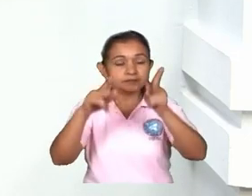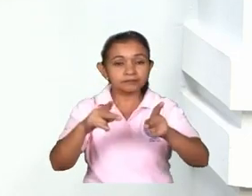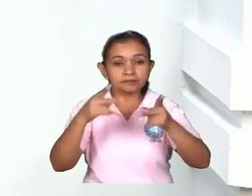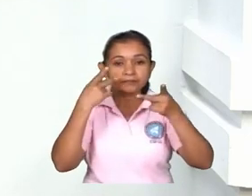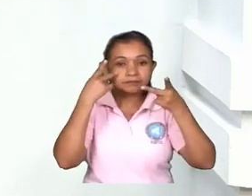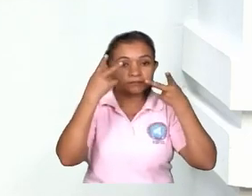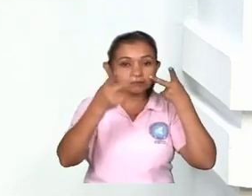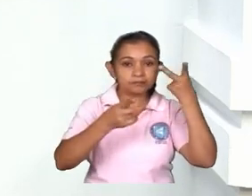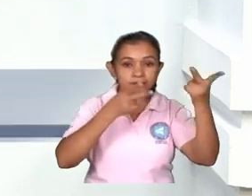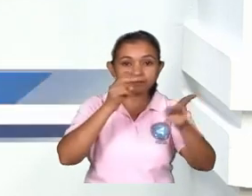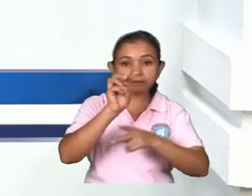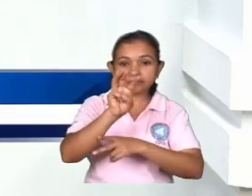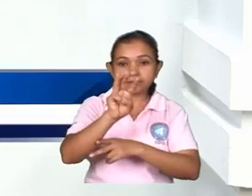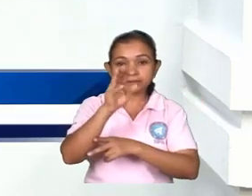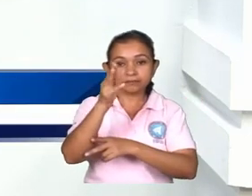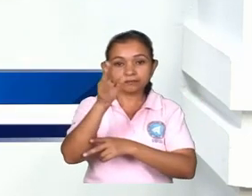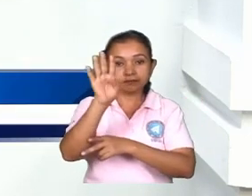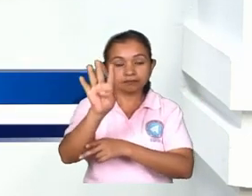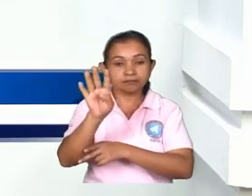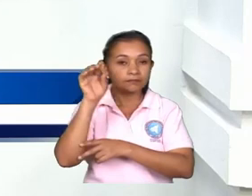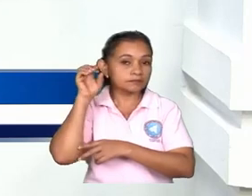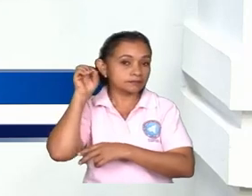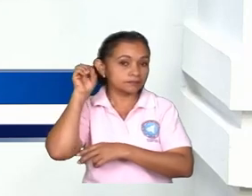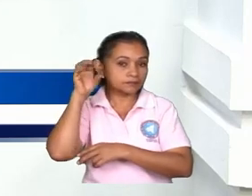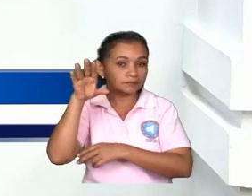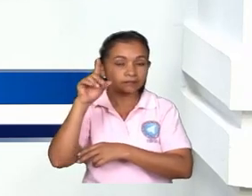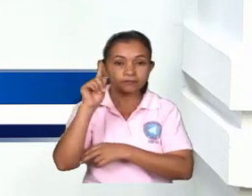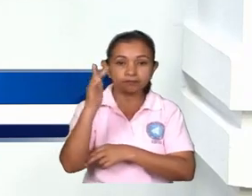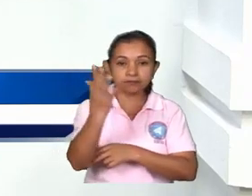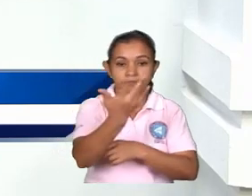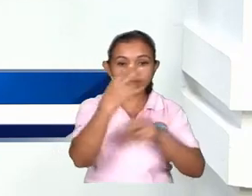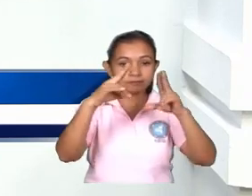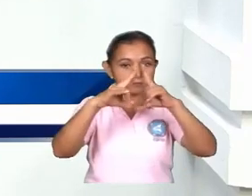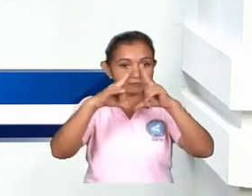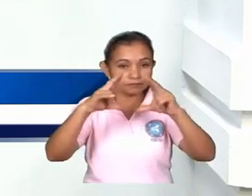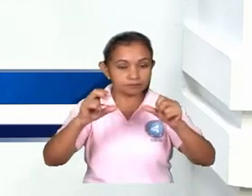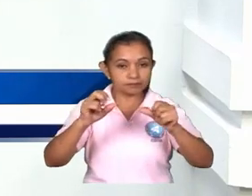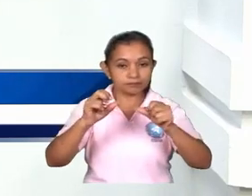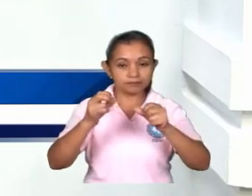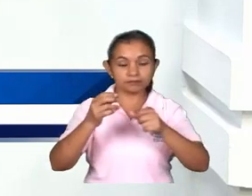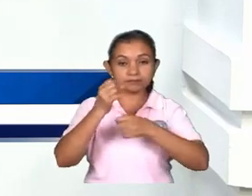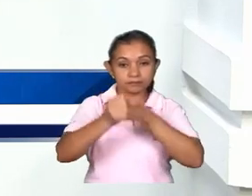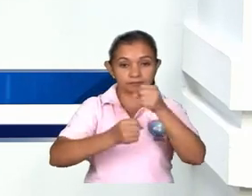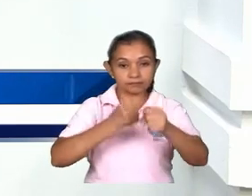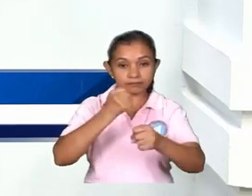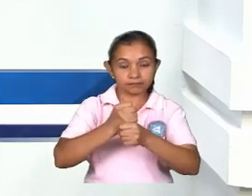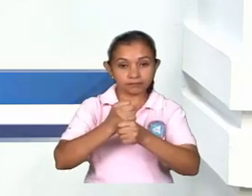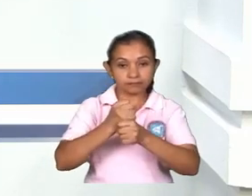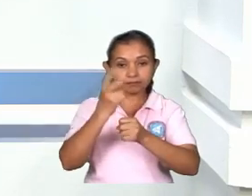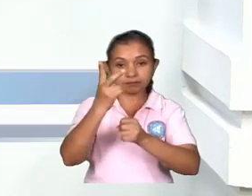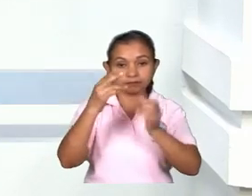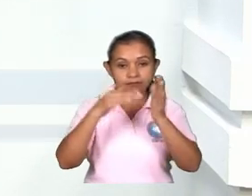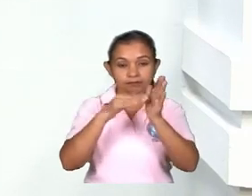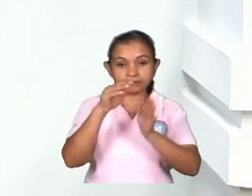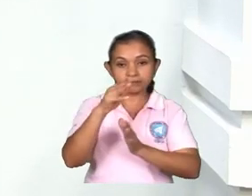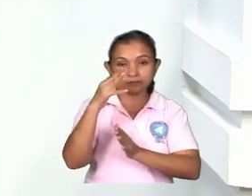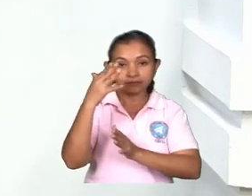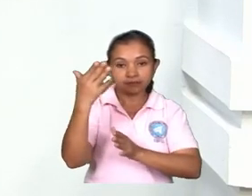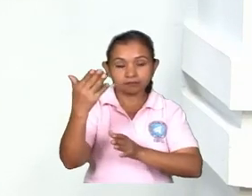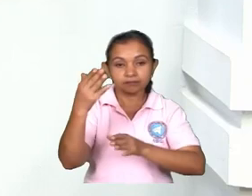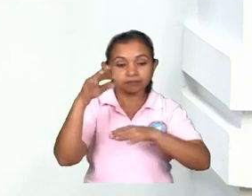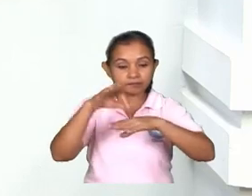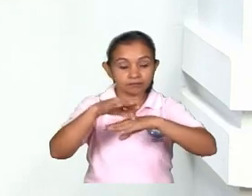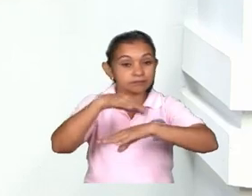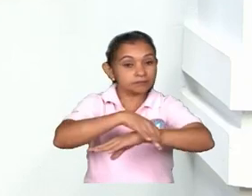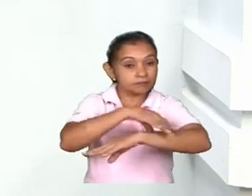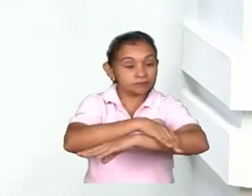de 394 sitios turísticos en todo el país, esto en los primeros días del año 2019. Así lo destacó la vicepresidenta